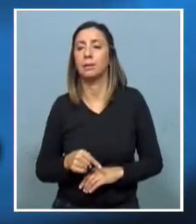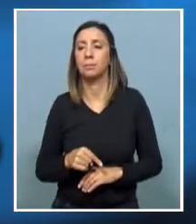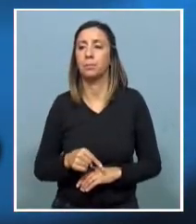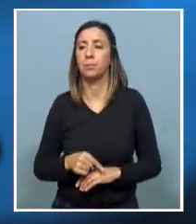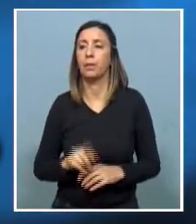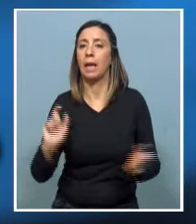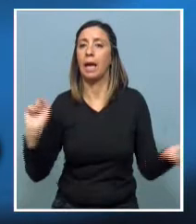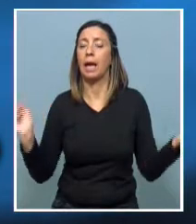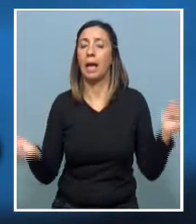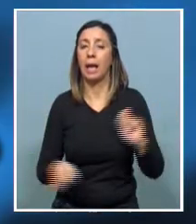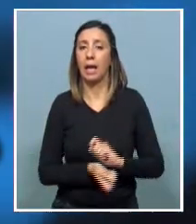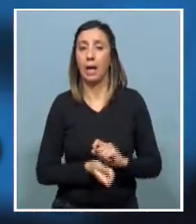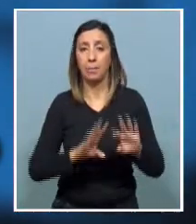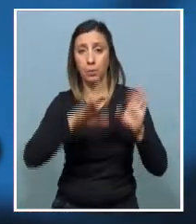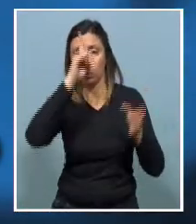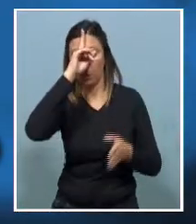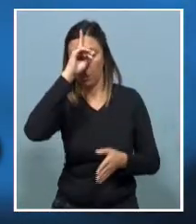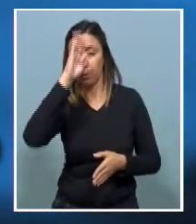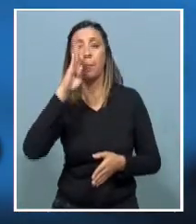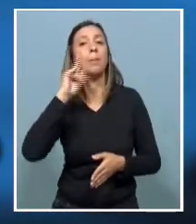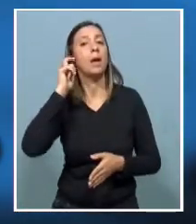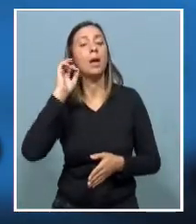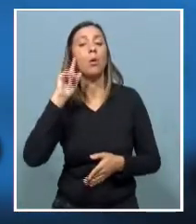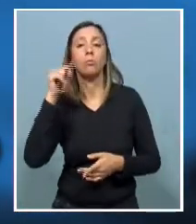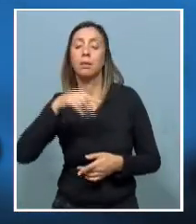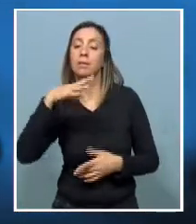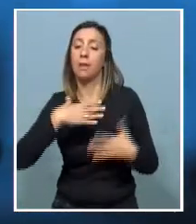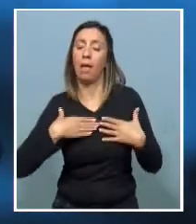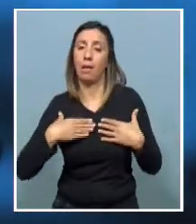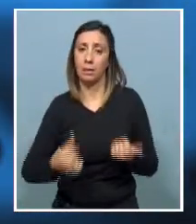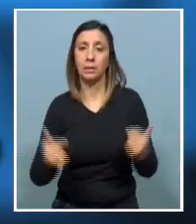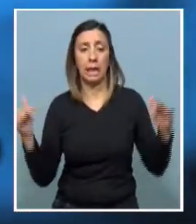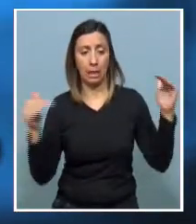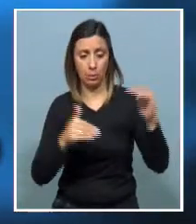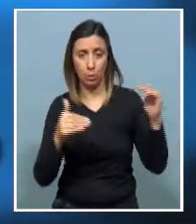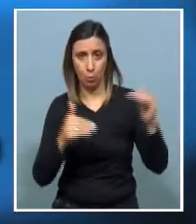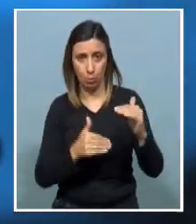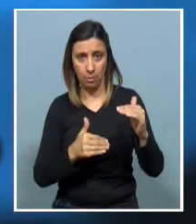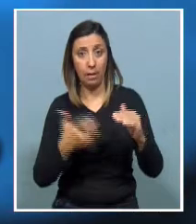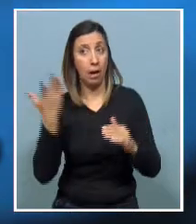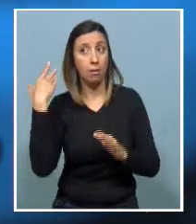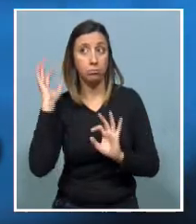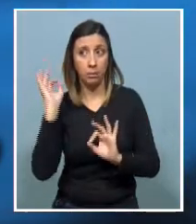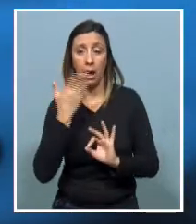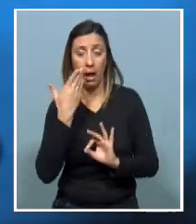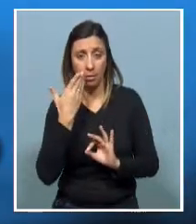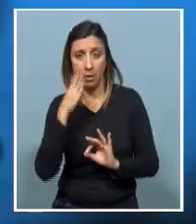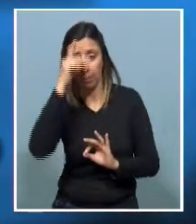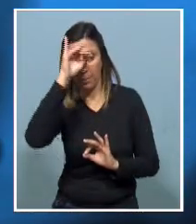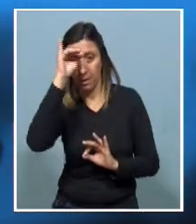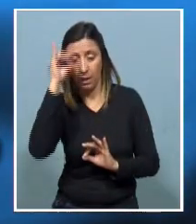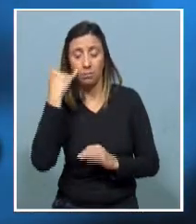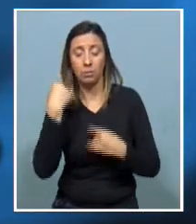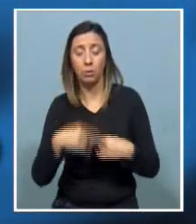la remodelación de la maternidad provincial. A esto le agregamos el Centro de Salud de Terrazas del Portezuelo, el que ya habíamos hablado de Bisle, que va a